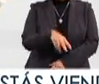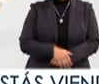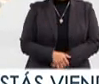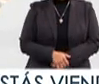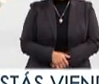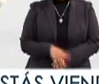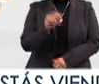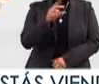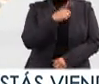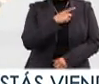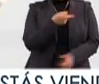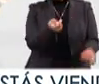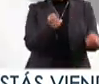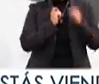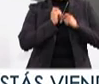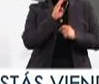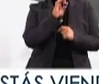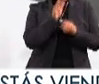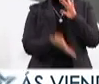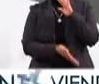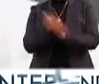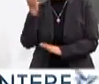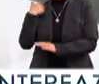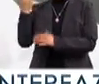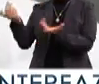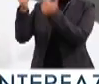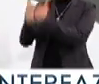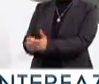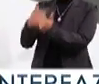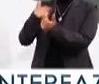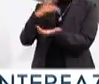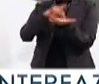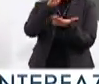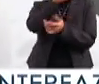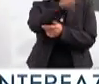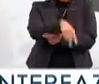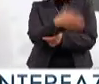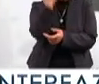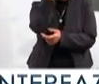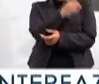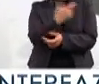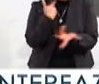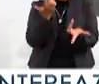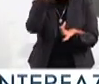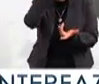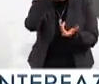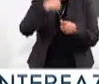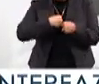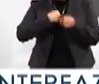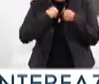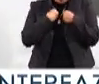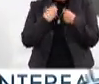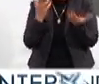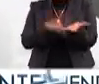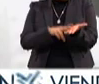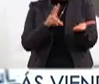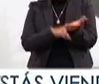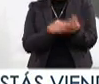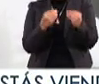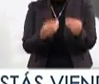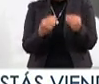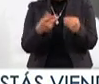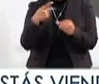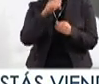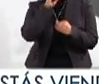no solo es el hecho de la oportunidad de estar acá lo cual se agradece lo cual en términos de experiencia de vida es valiosísimo